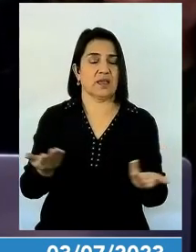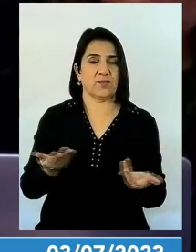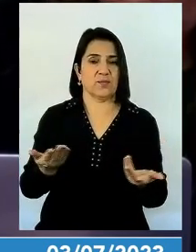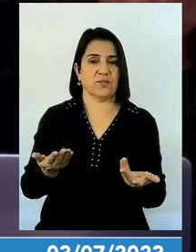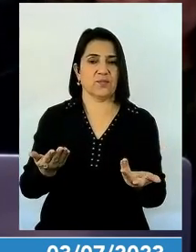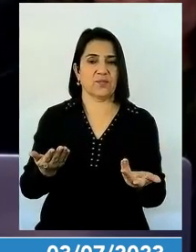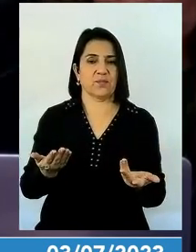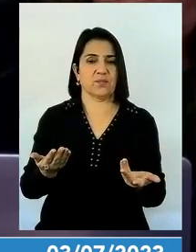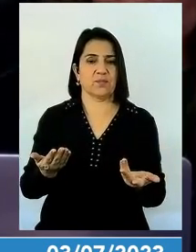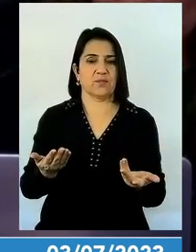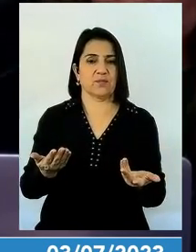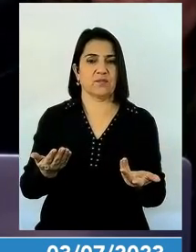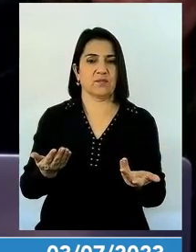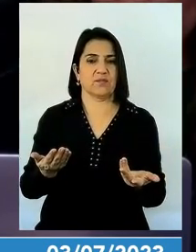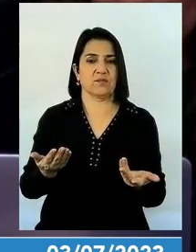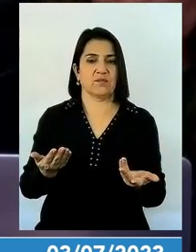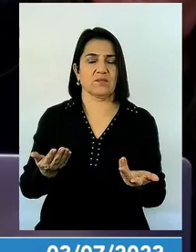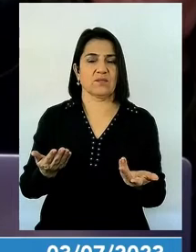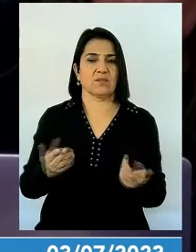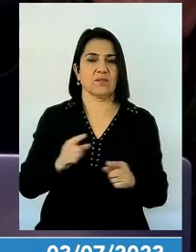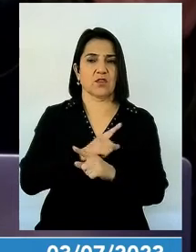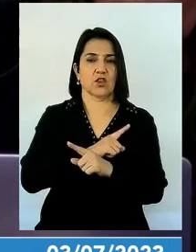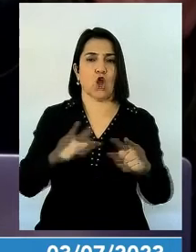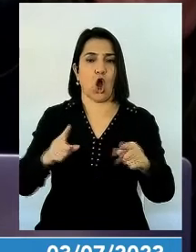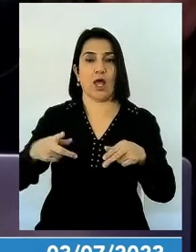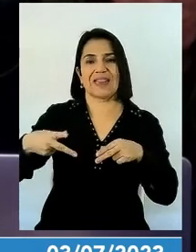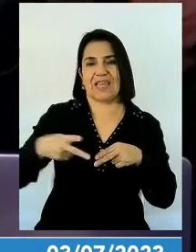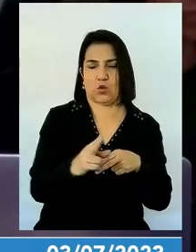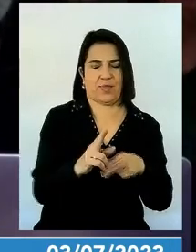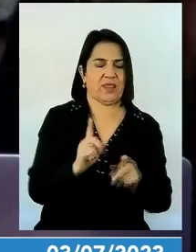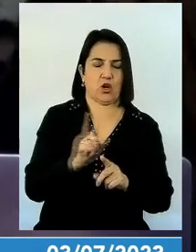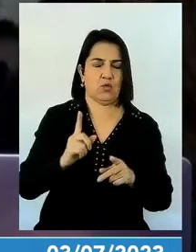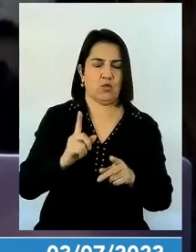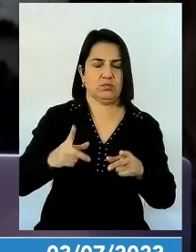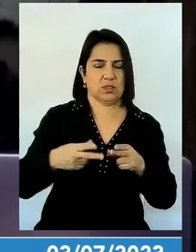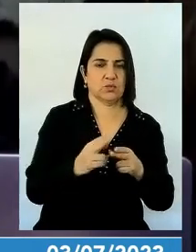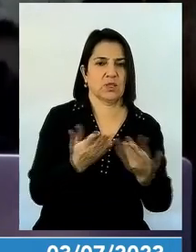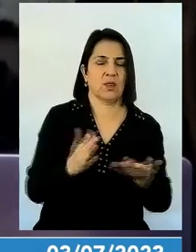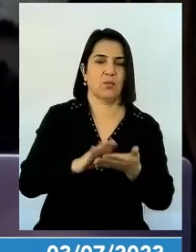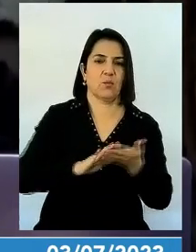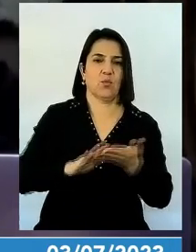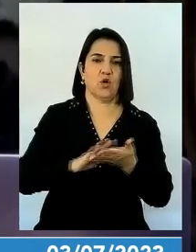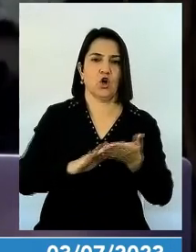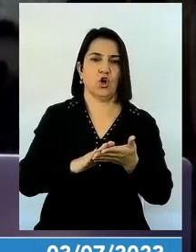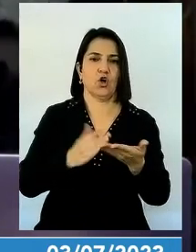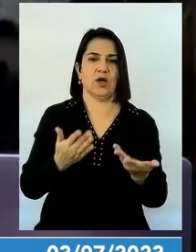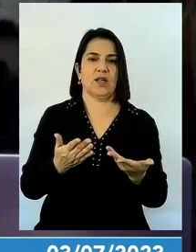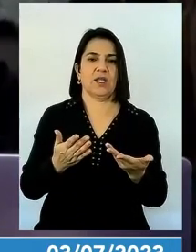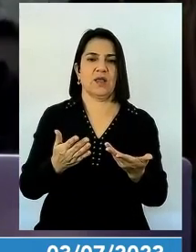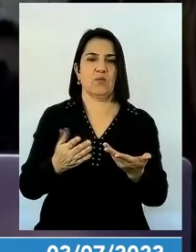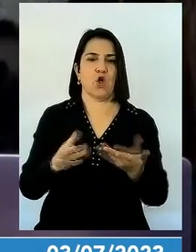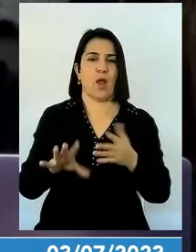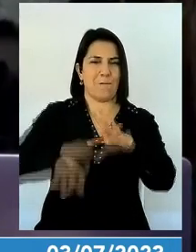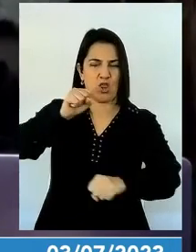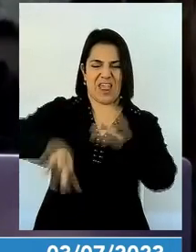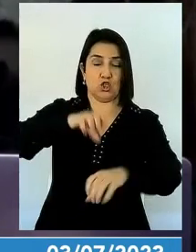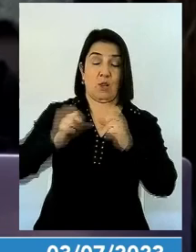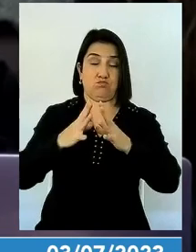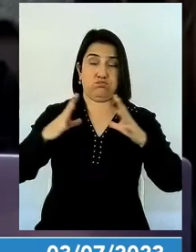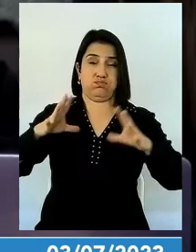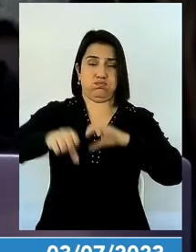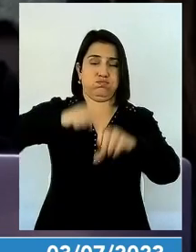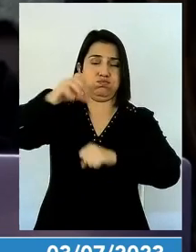que no sea interrumpida, por ejemplo, por explotaciones intensivas, ¿no es cierto? Si usted